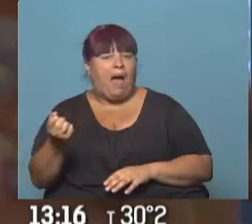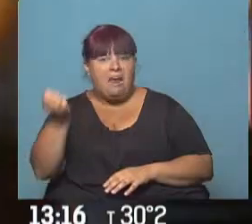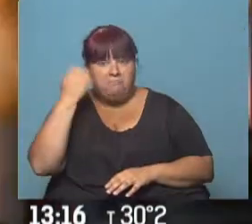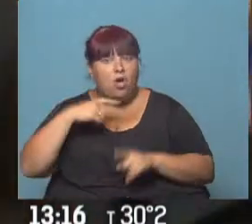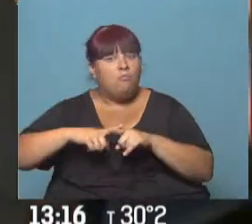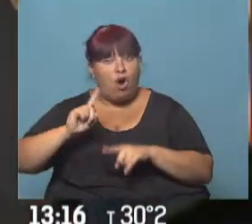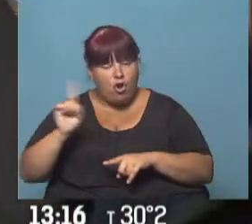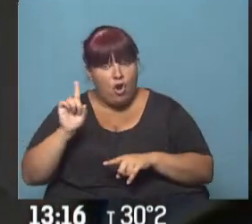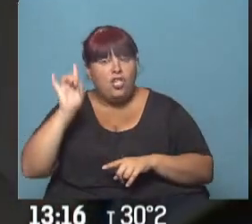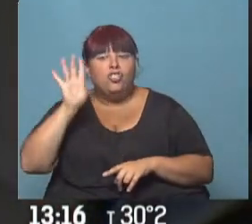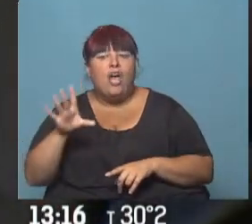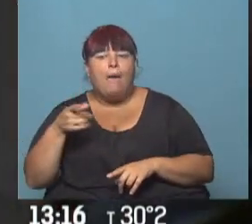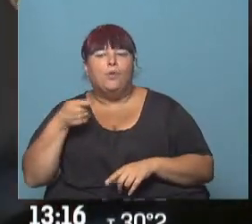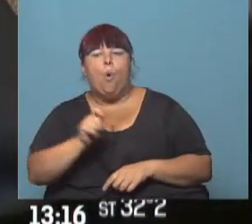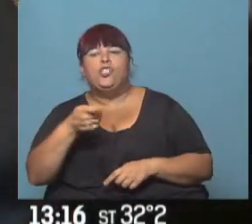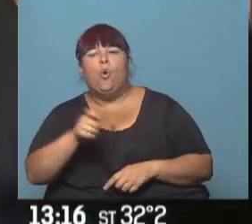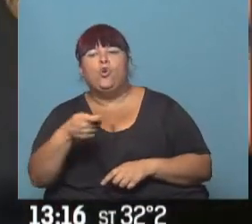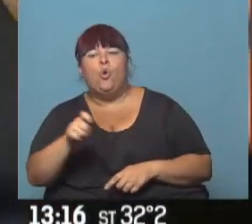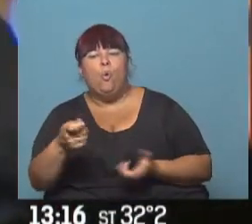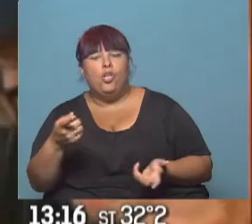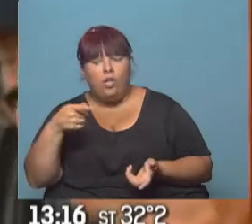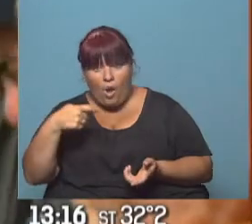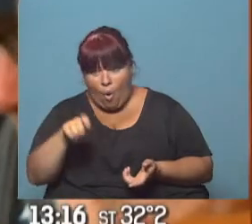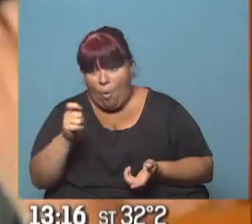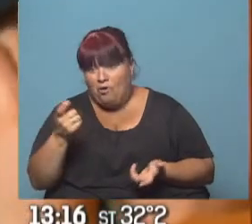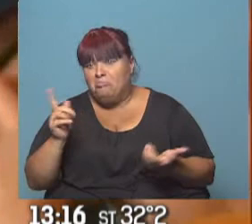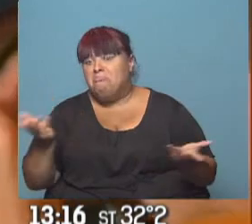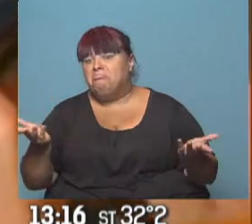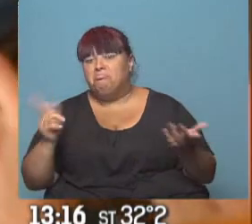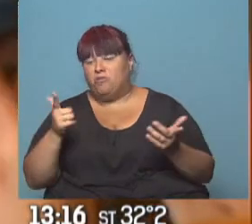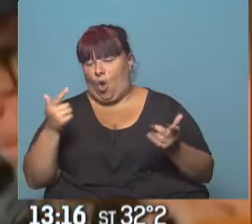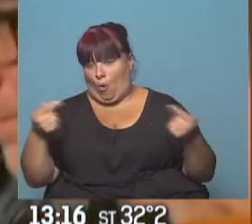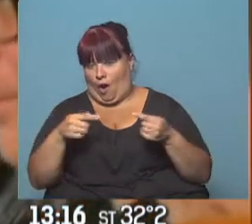política, lo único que mete querellas y muchas de ellas a su vez ilegales.